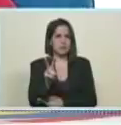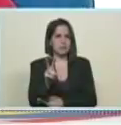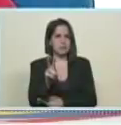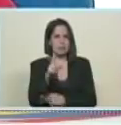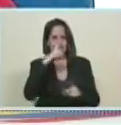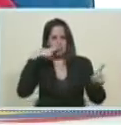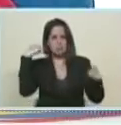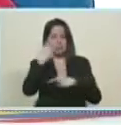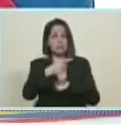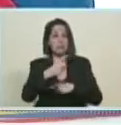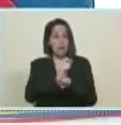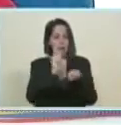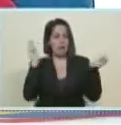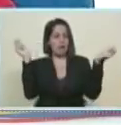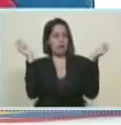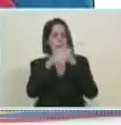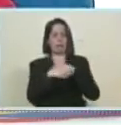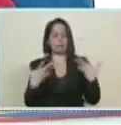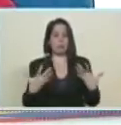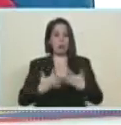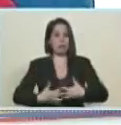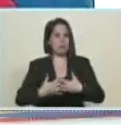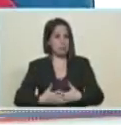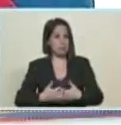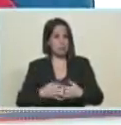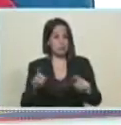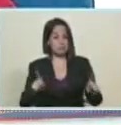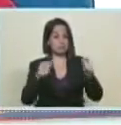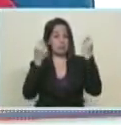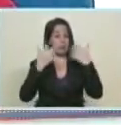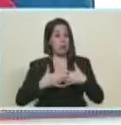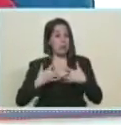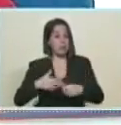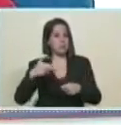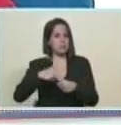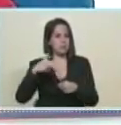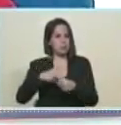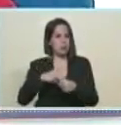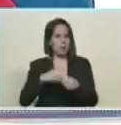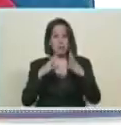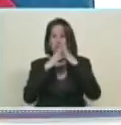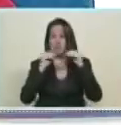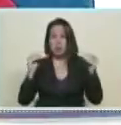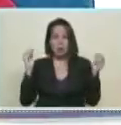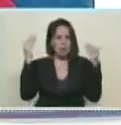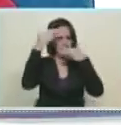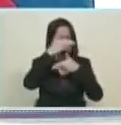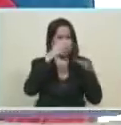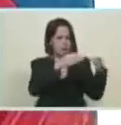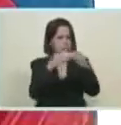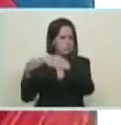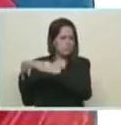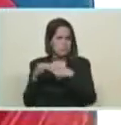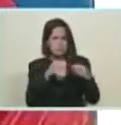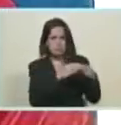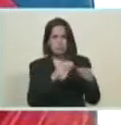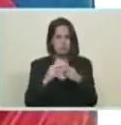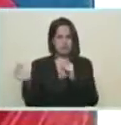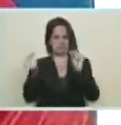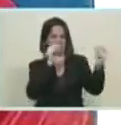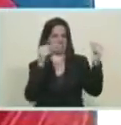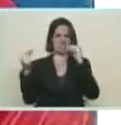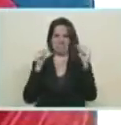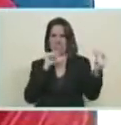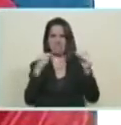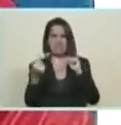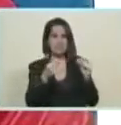amenazadas por el proceso de transformación y recuperación de PDVSA, todas las mafias reaccionaron